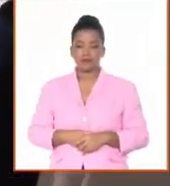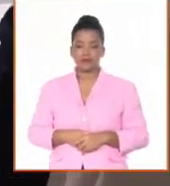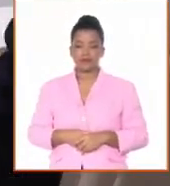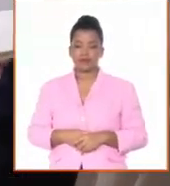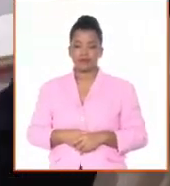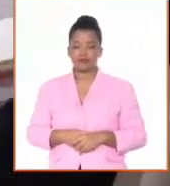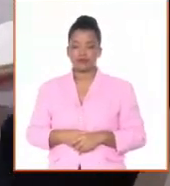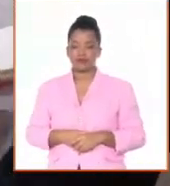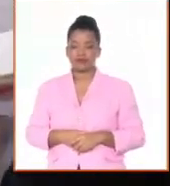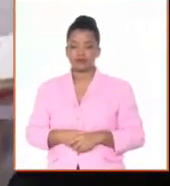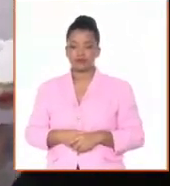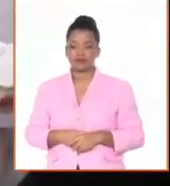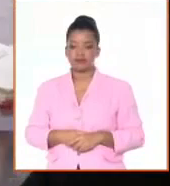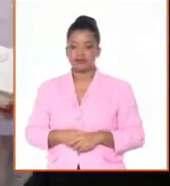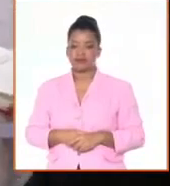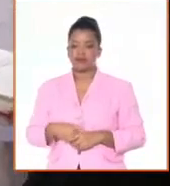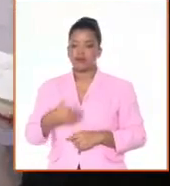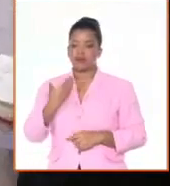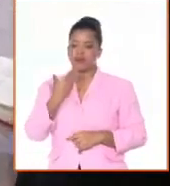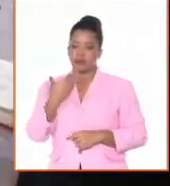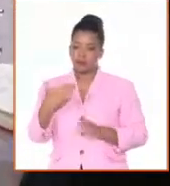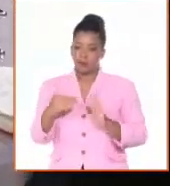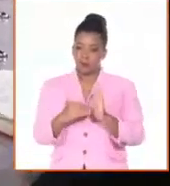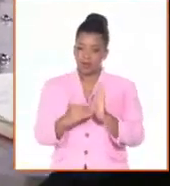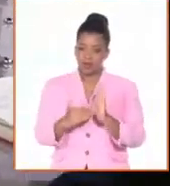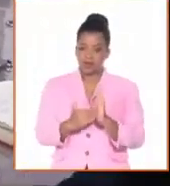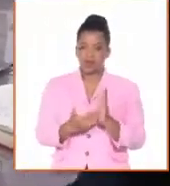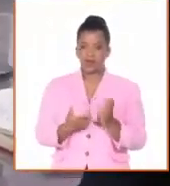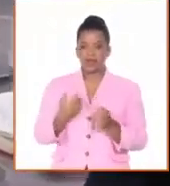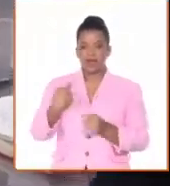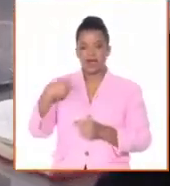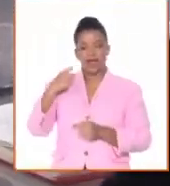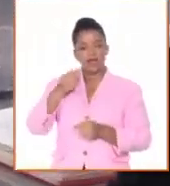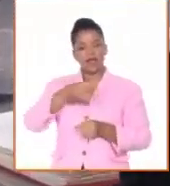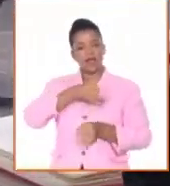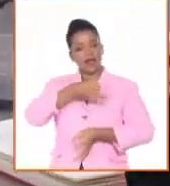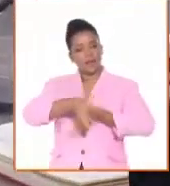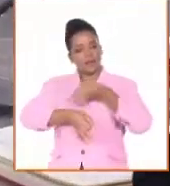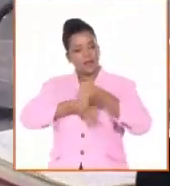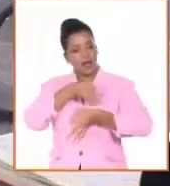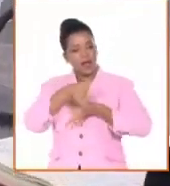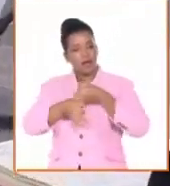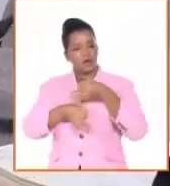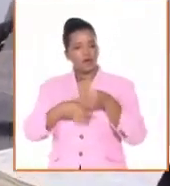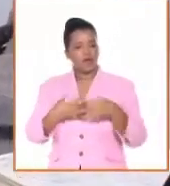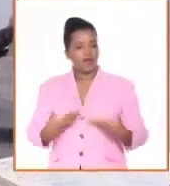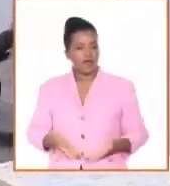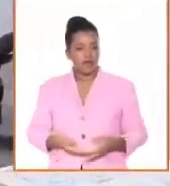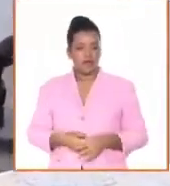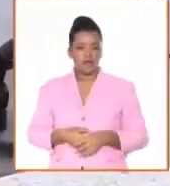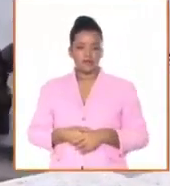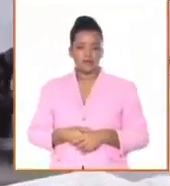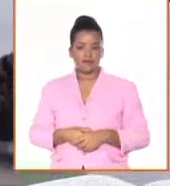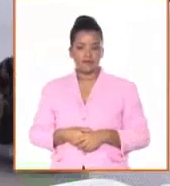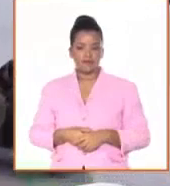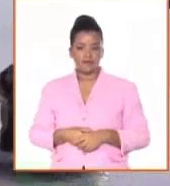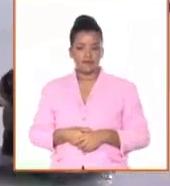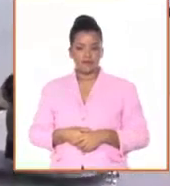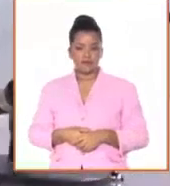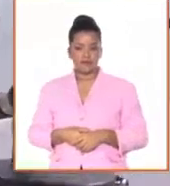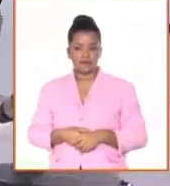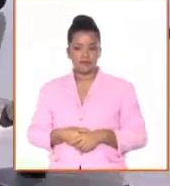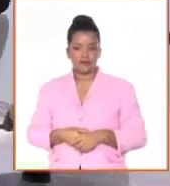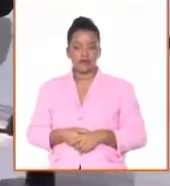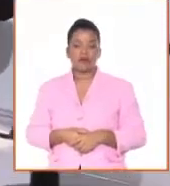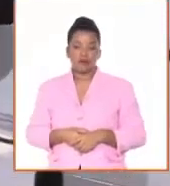tarde y ante este caso ayer explicaba explicábamos que es una de las posibilidades que tienen las personas